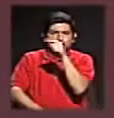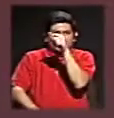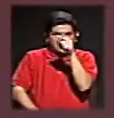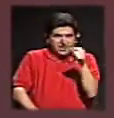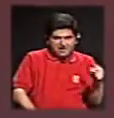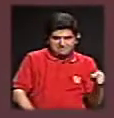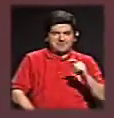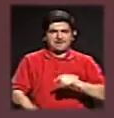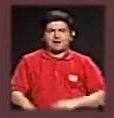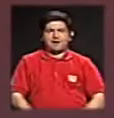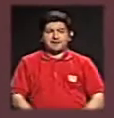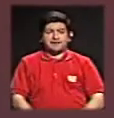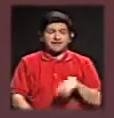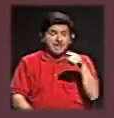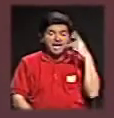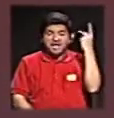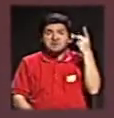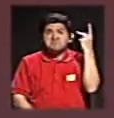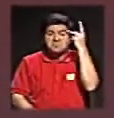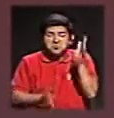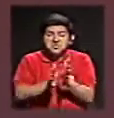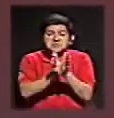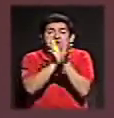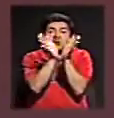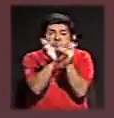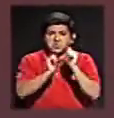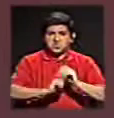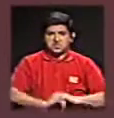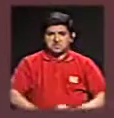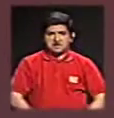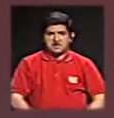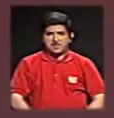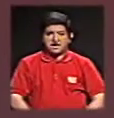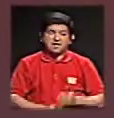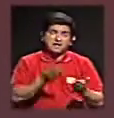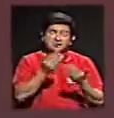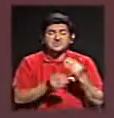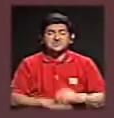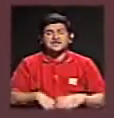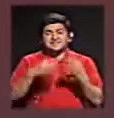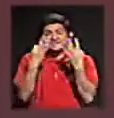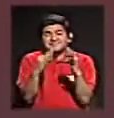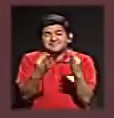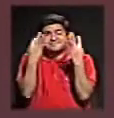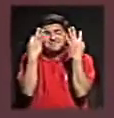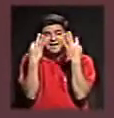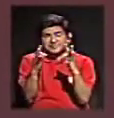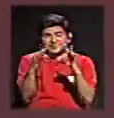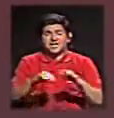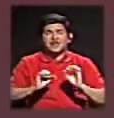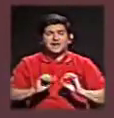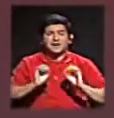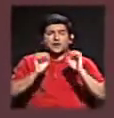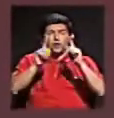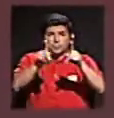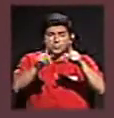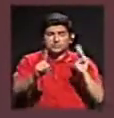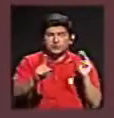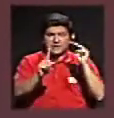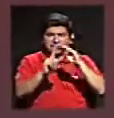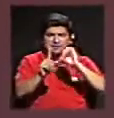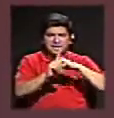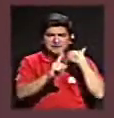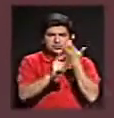para políticas públicas tendientes a lograr estas metas